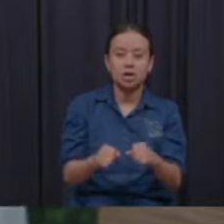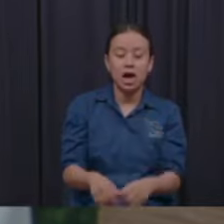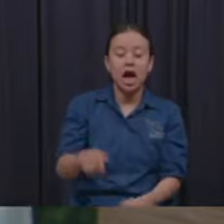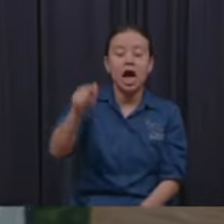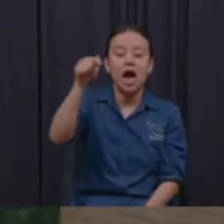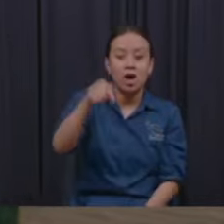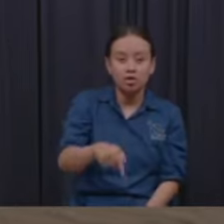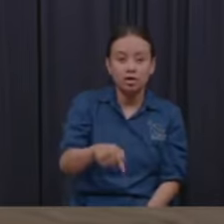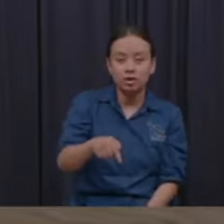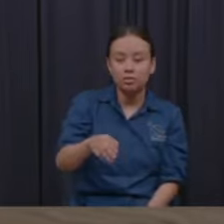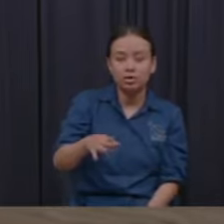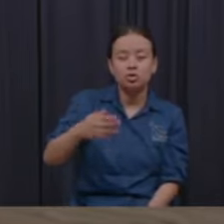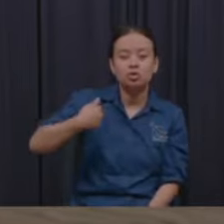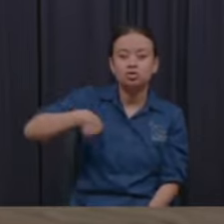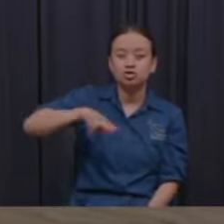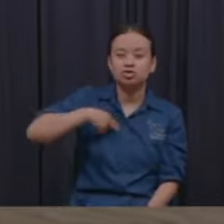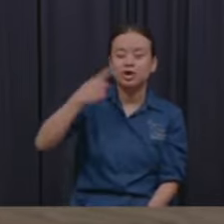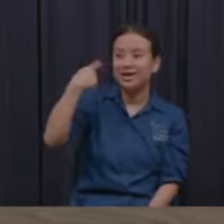nuestra casa.